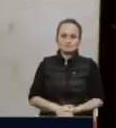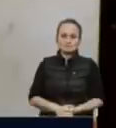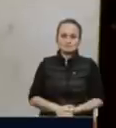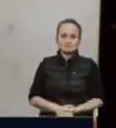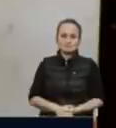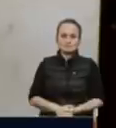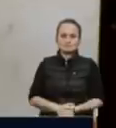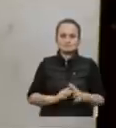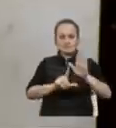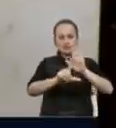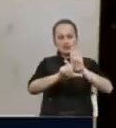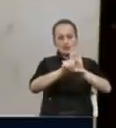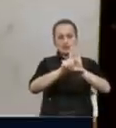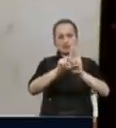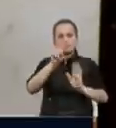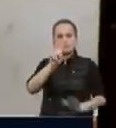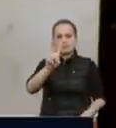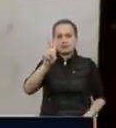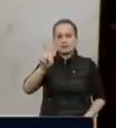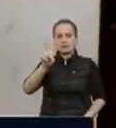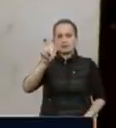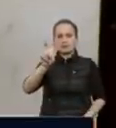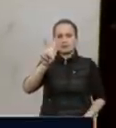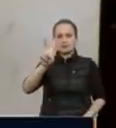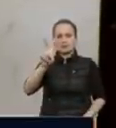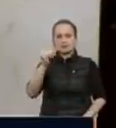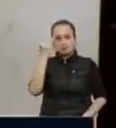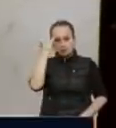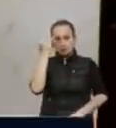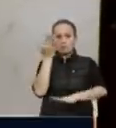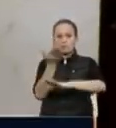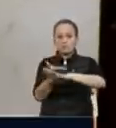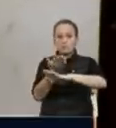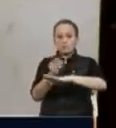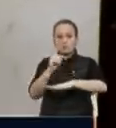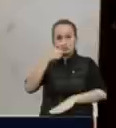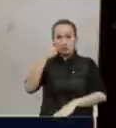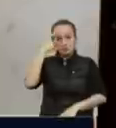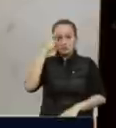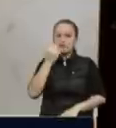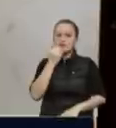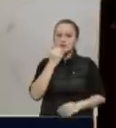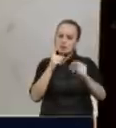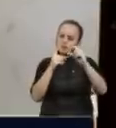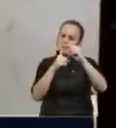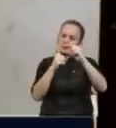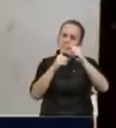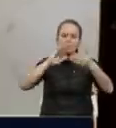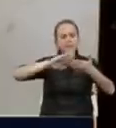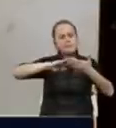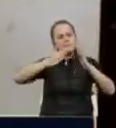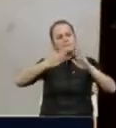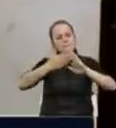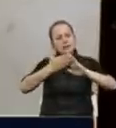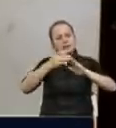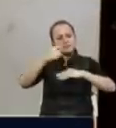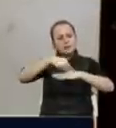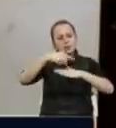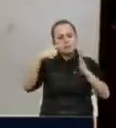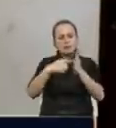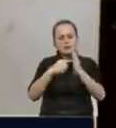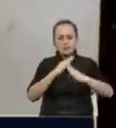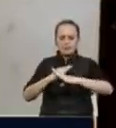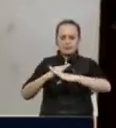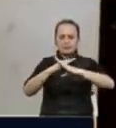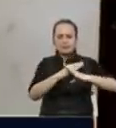En la ley 2272, ¿qué propone el gobierno? ¿De dónde sale el término paz total? ¿Qué se entiende por seguridad humana?